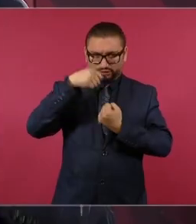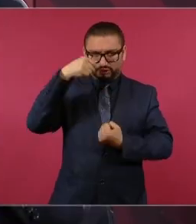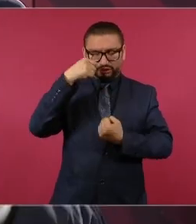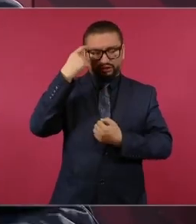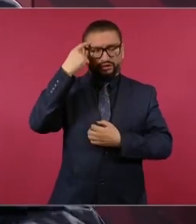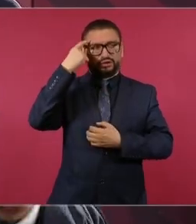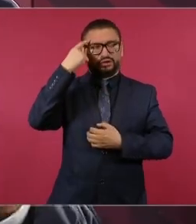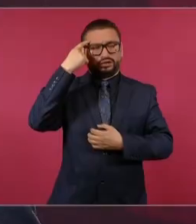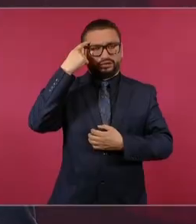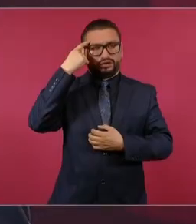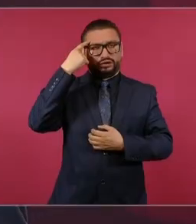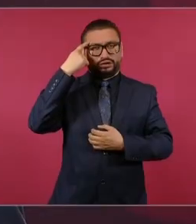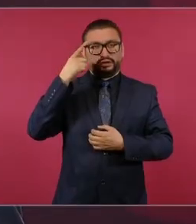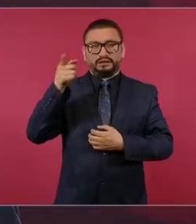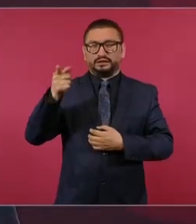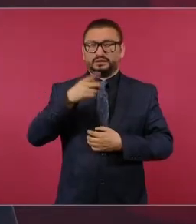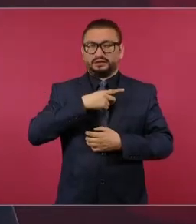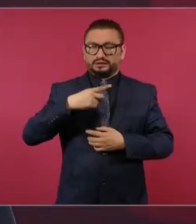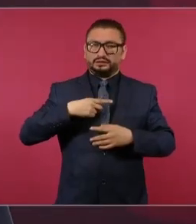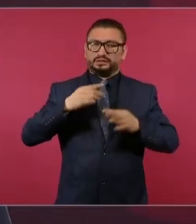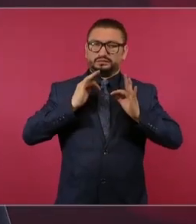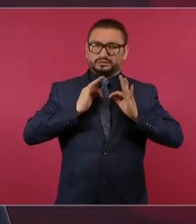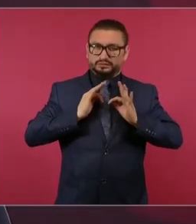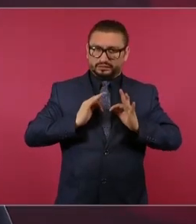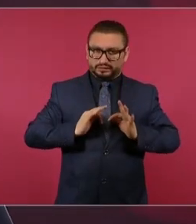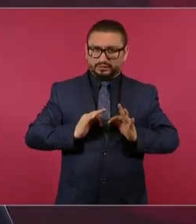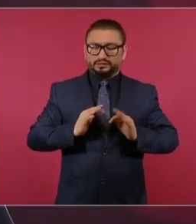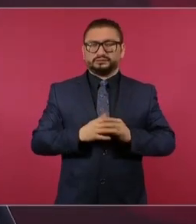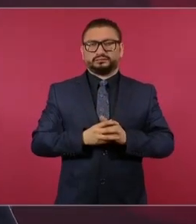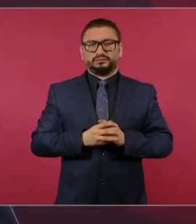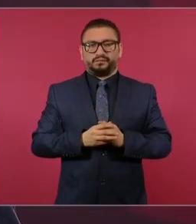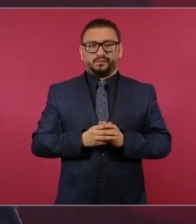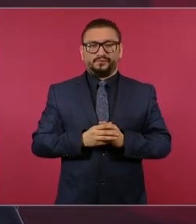que se tranquilice,